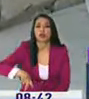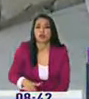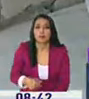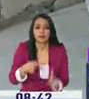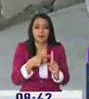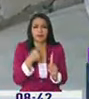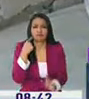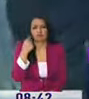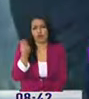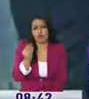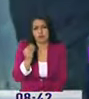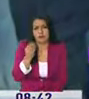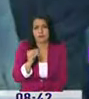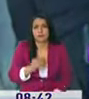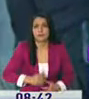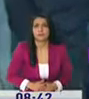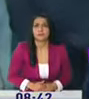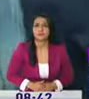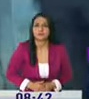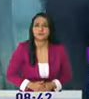una adolescente.